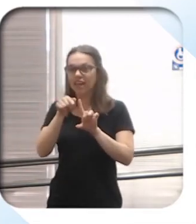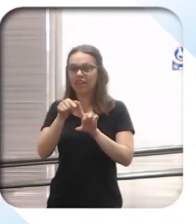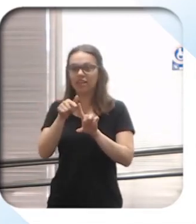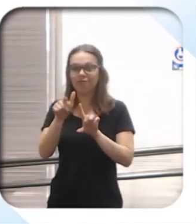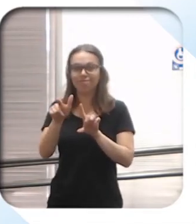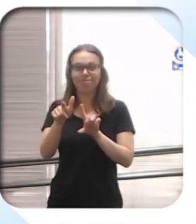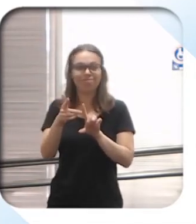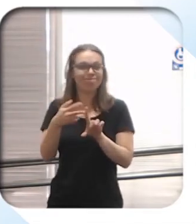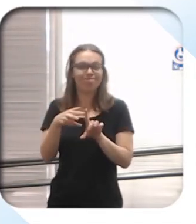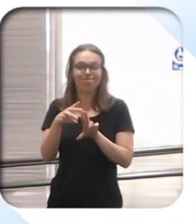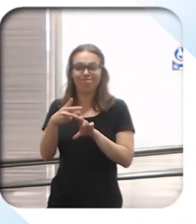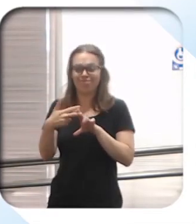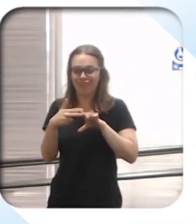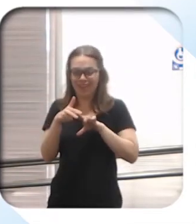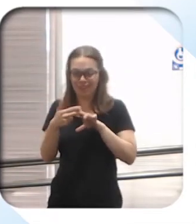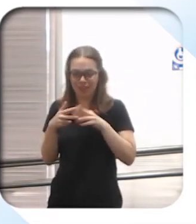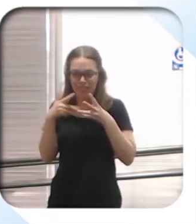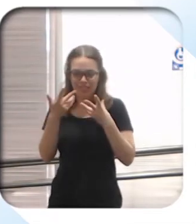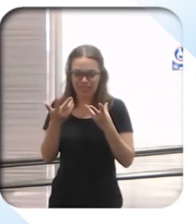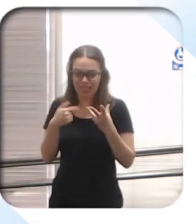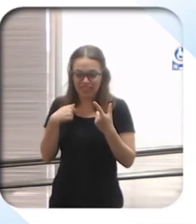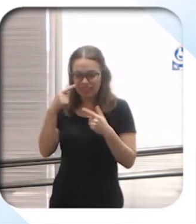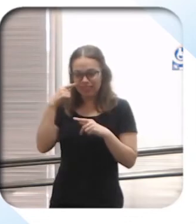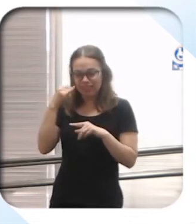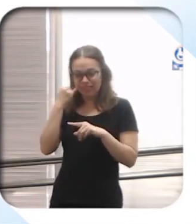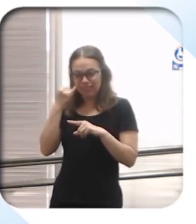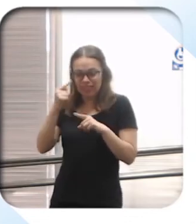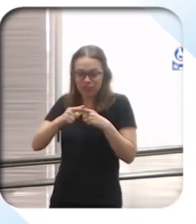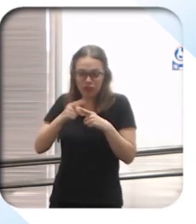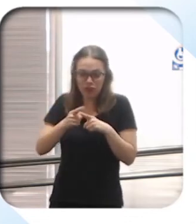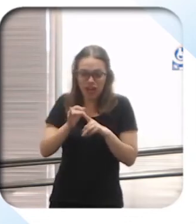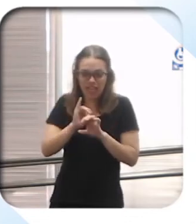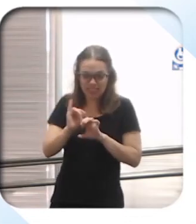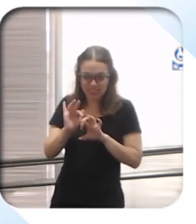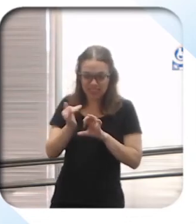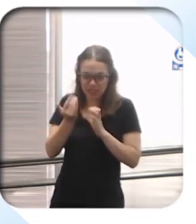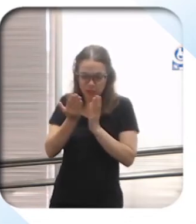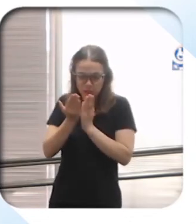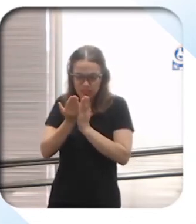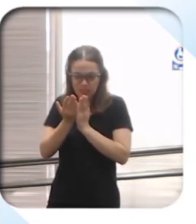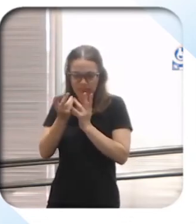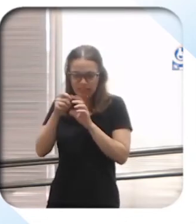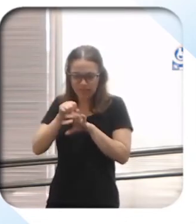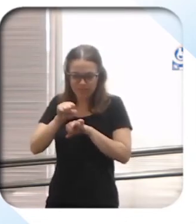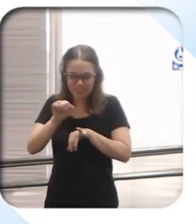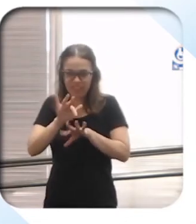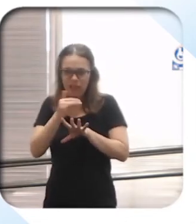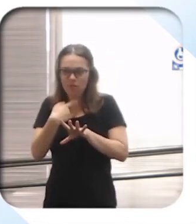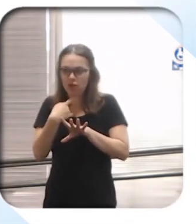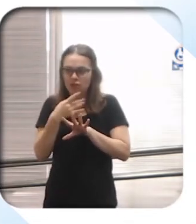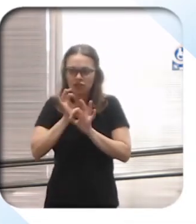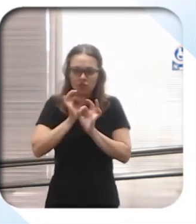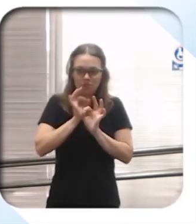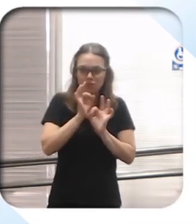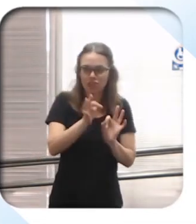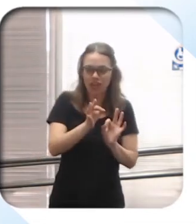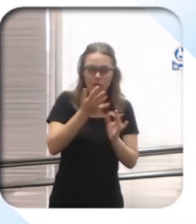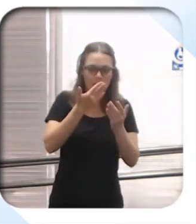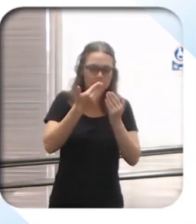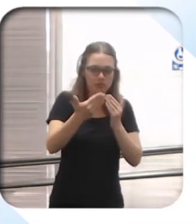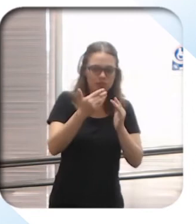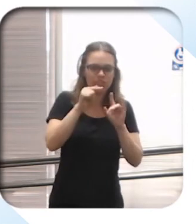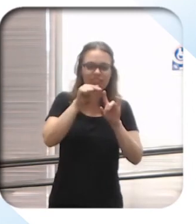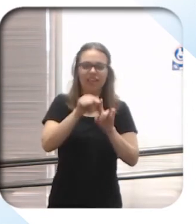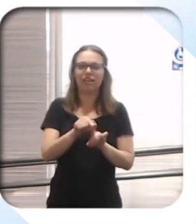tenía herramientas. Si bien éramos sexólogas, pero digo, ¿qué está pasando? ¿Por qué yo no puedo llegar? Y bueno, ahí me